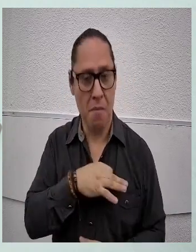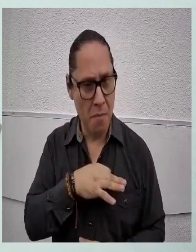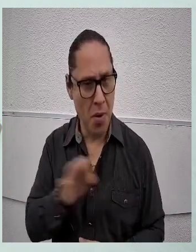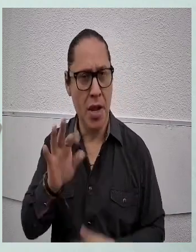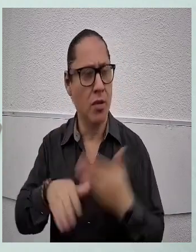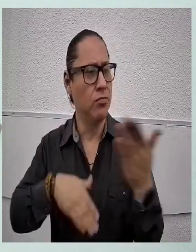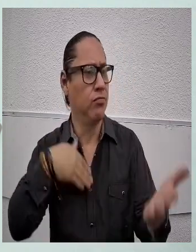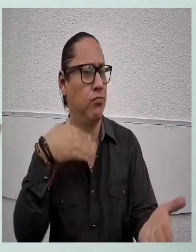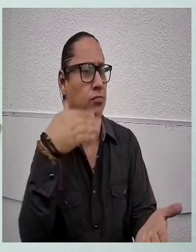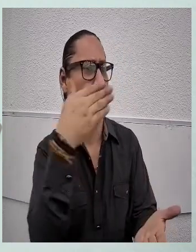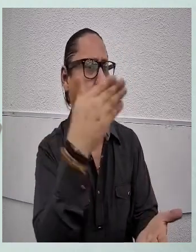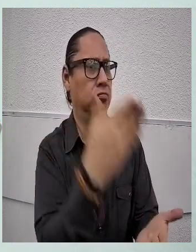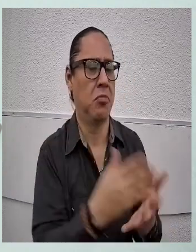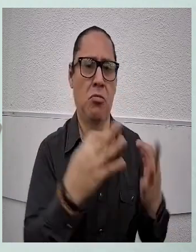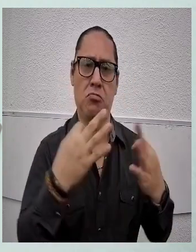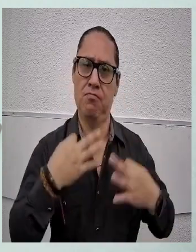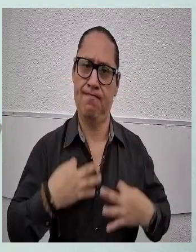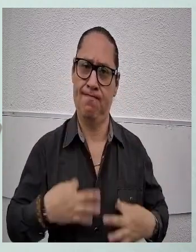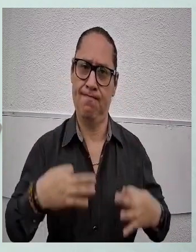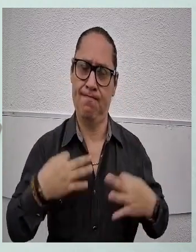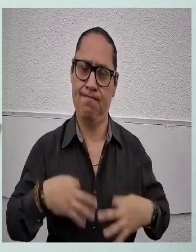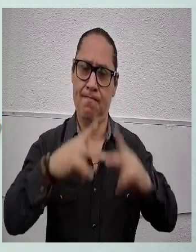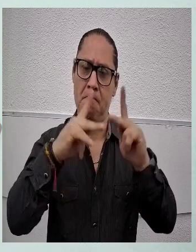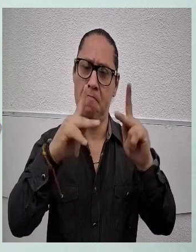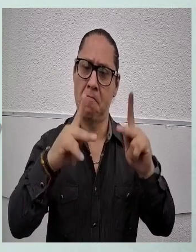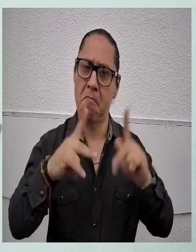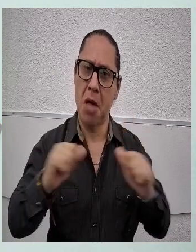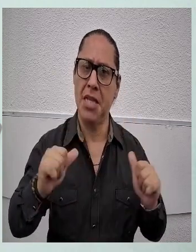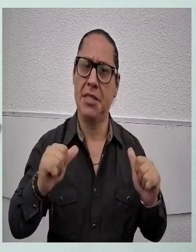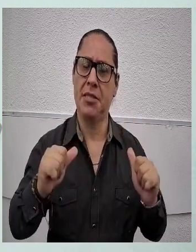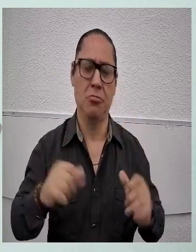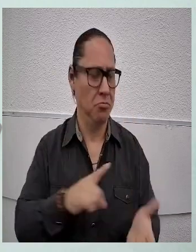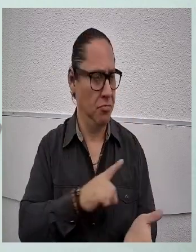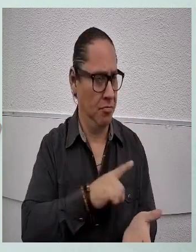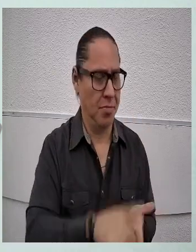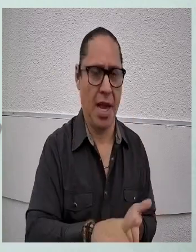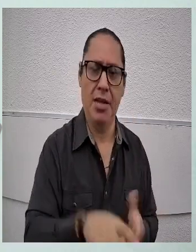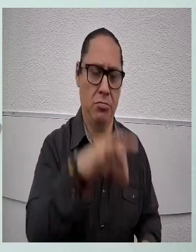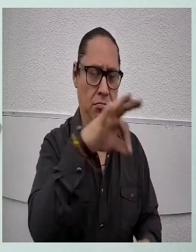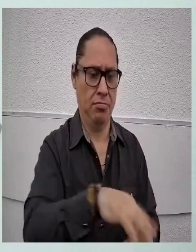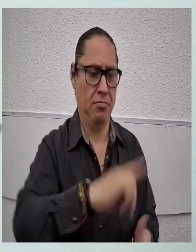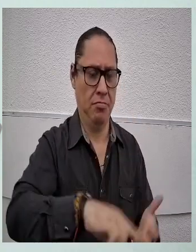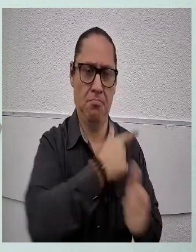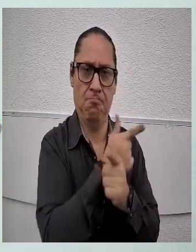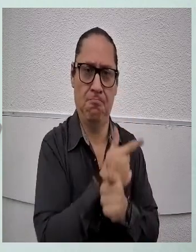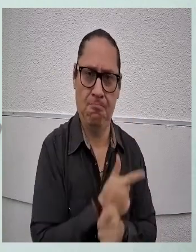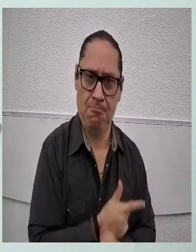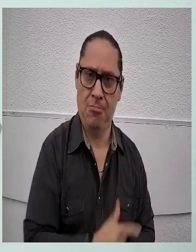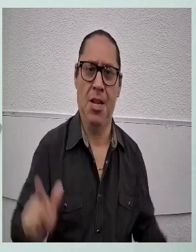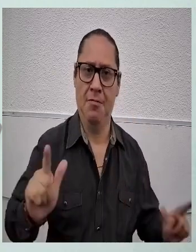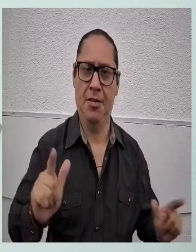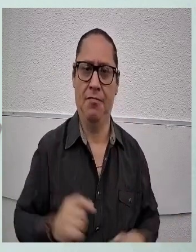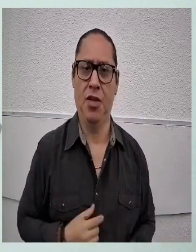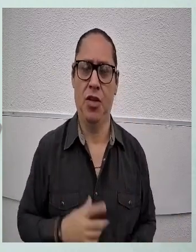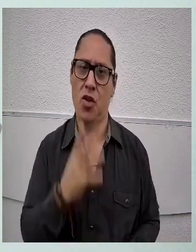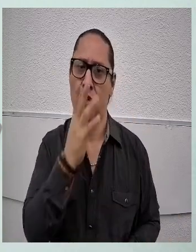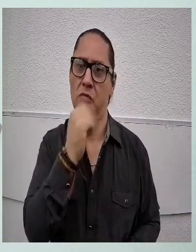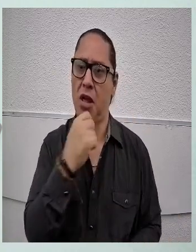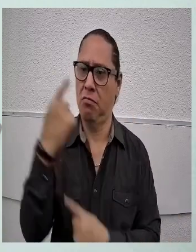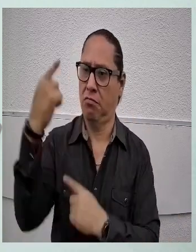podamos acudir con tranquilidad a ejercer nuestro derecho al voto sin que por ello sean